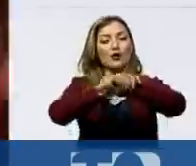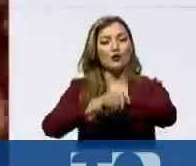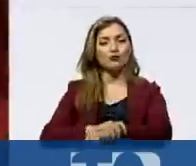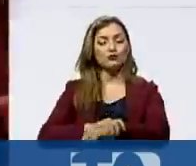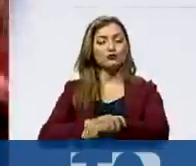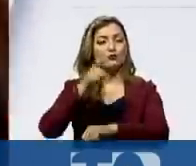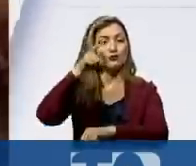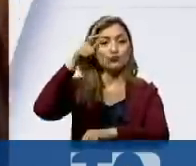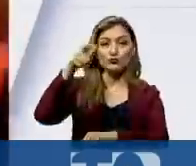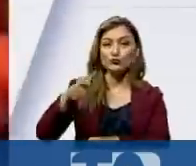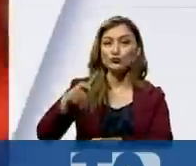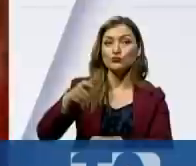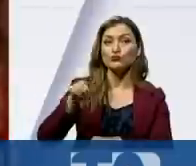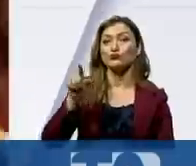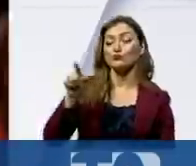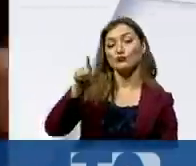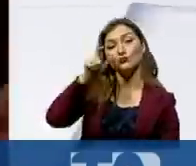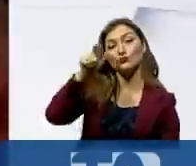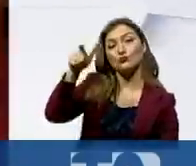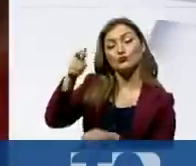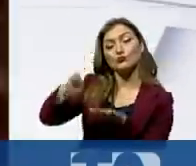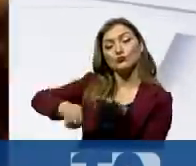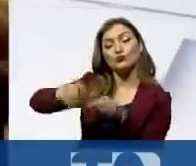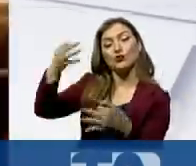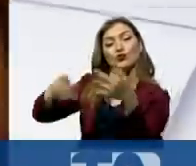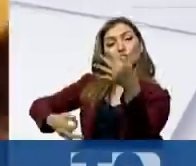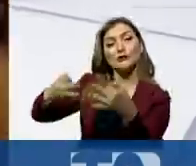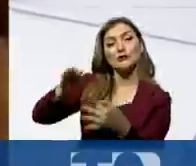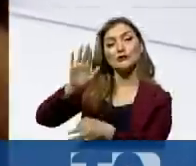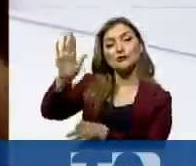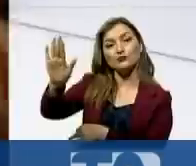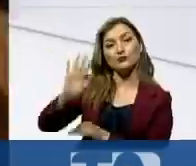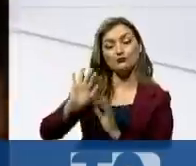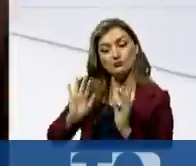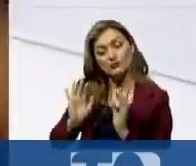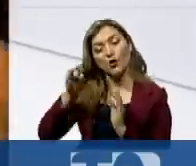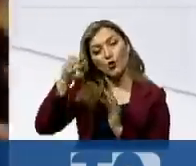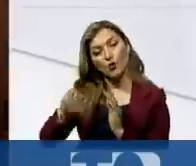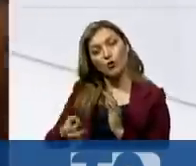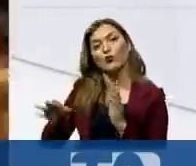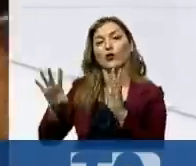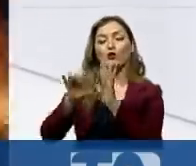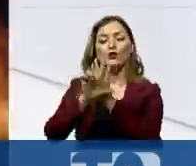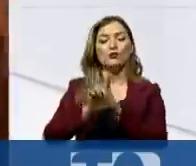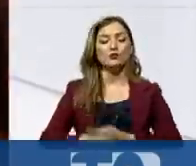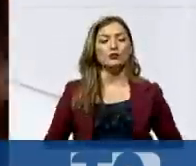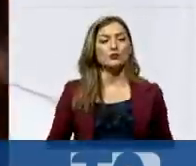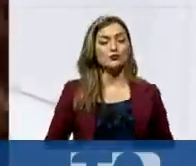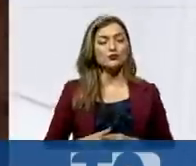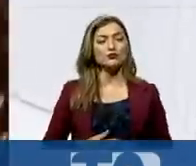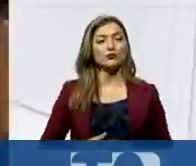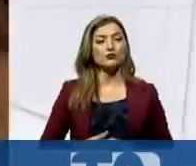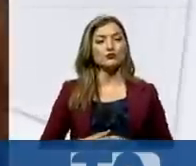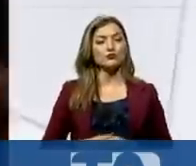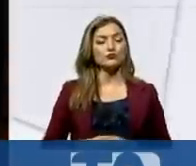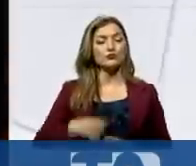la fiscalía y corresponde ahora a la fiscalía de la justicia a actuar y hacer lo que corresponde por ley hasta el momento el gobierno